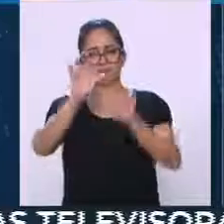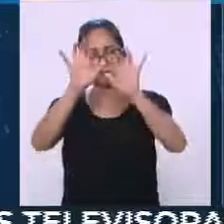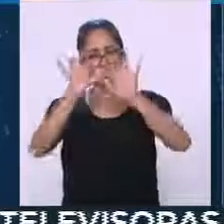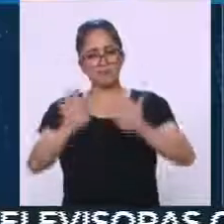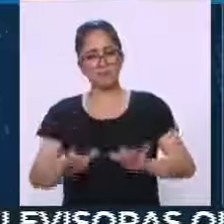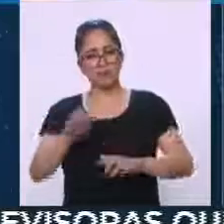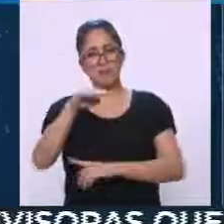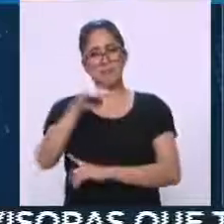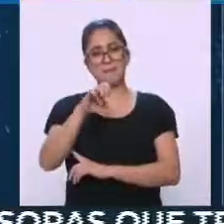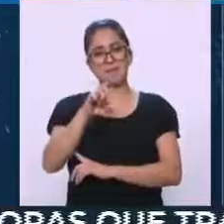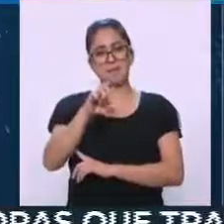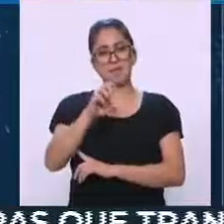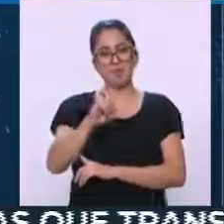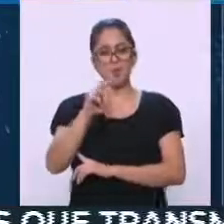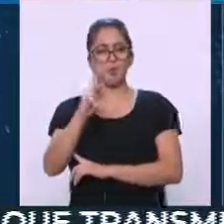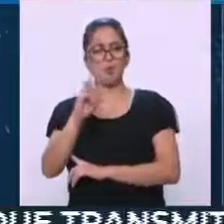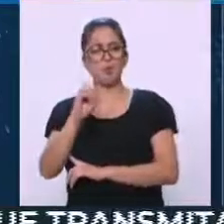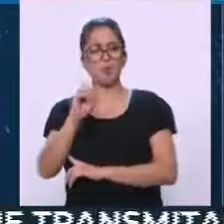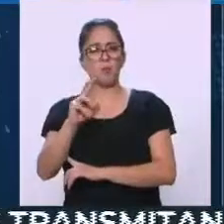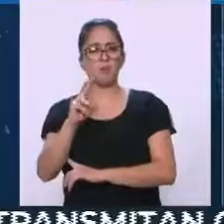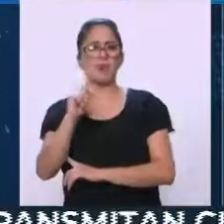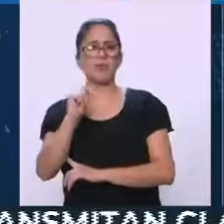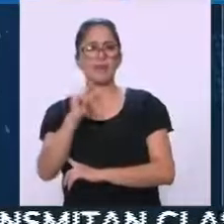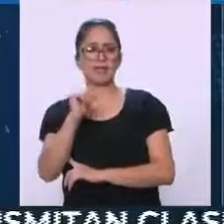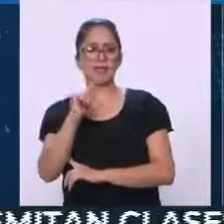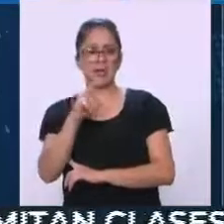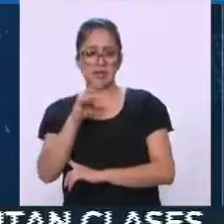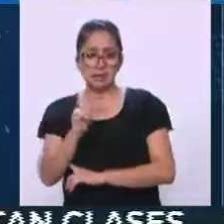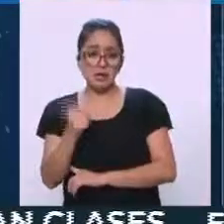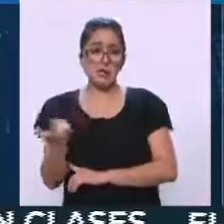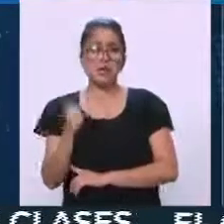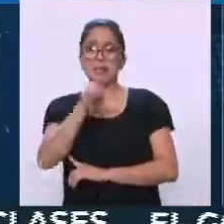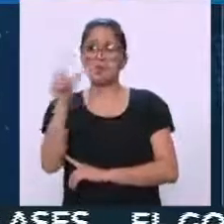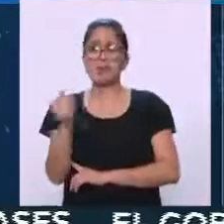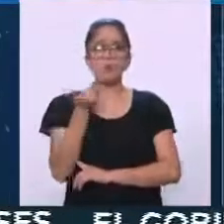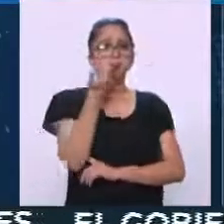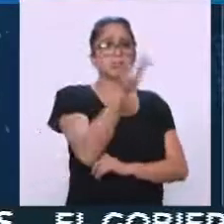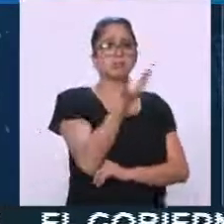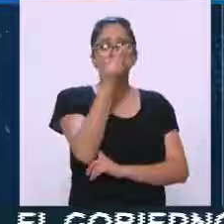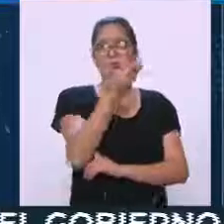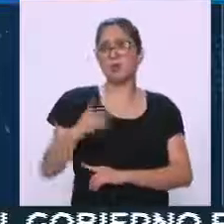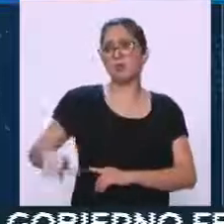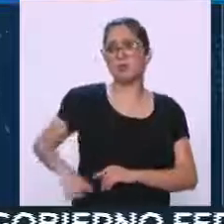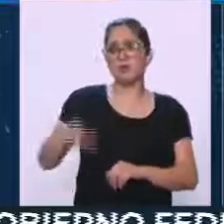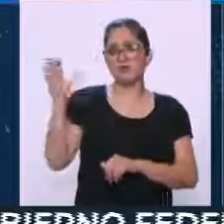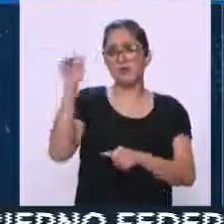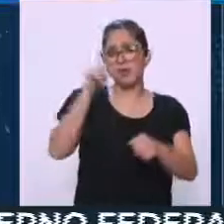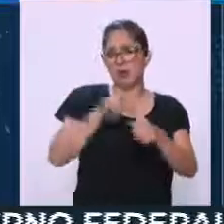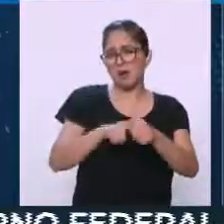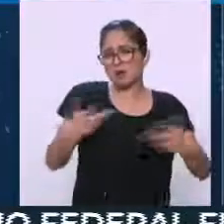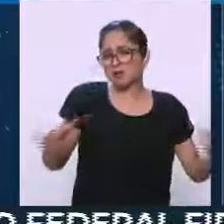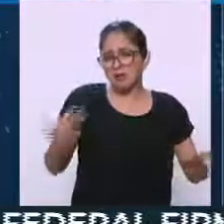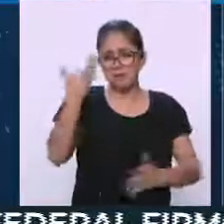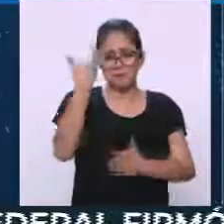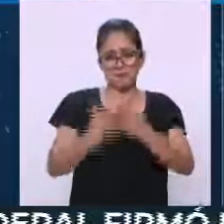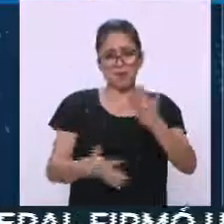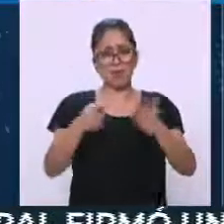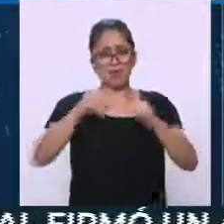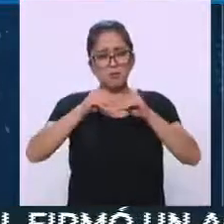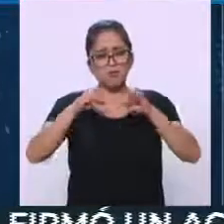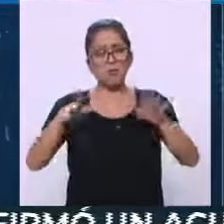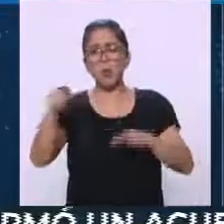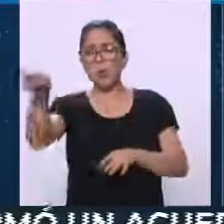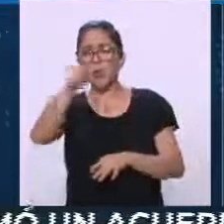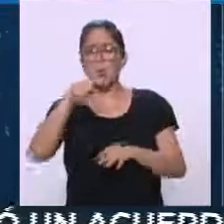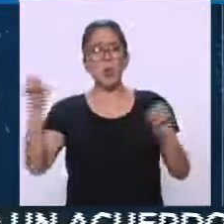por Transparencia Internacional, y están exigiéndole cosas a la federación con una cuestión tan simple como es la transparencia. No le